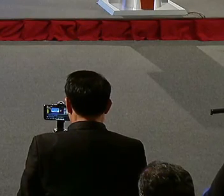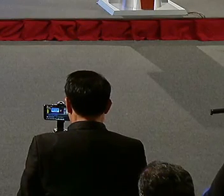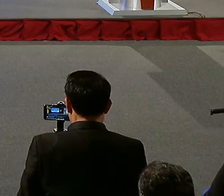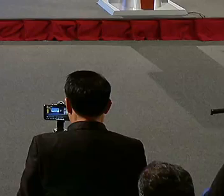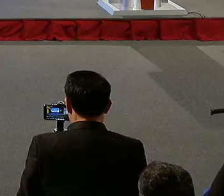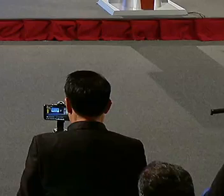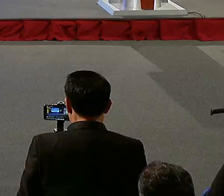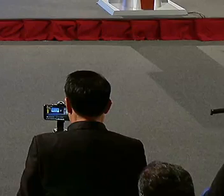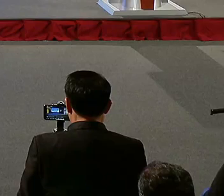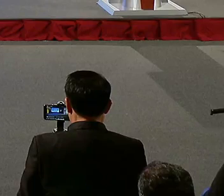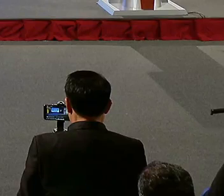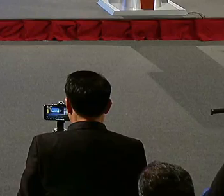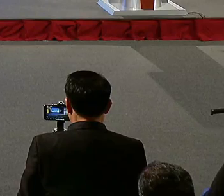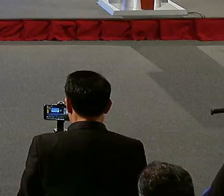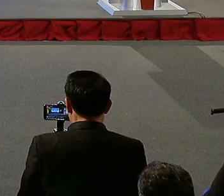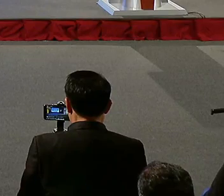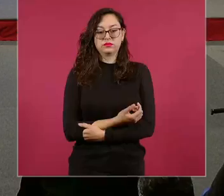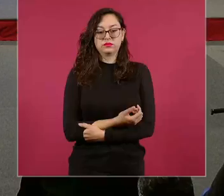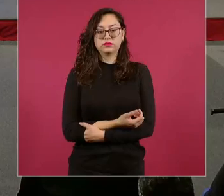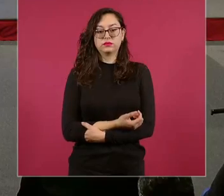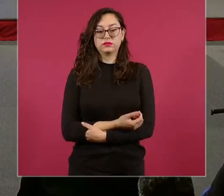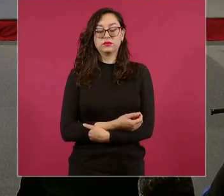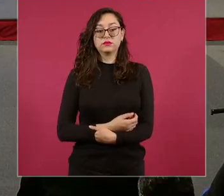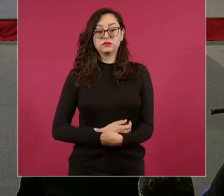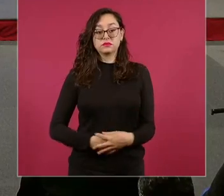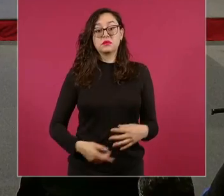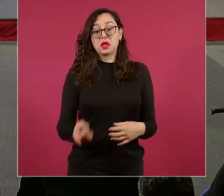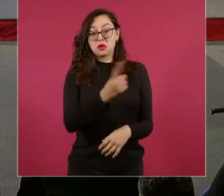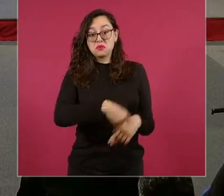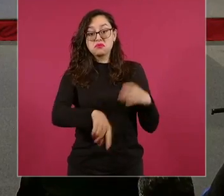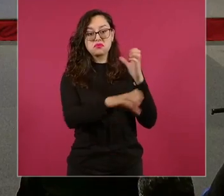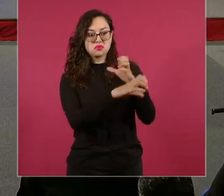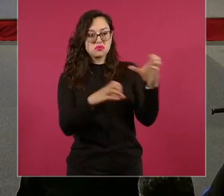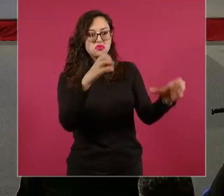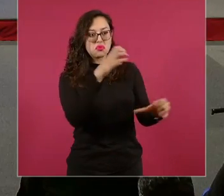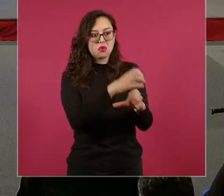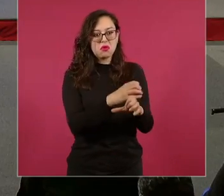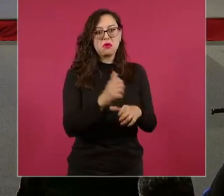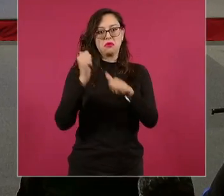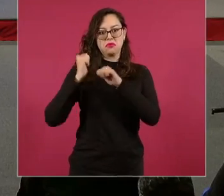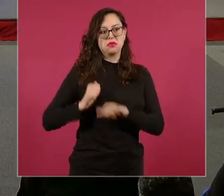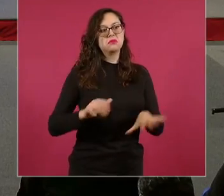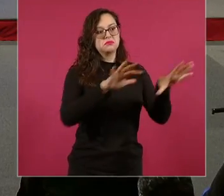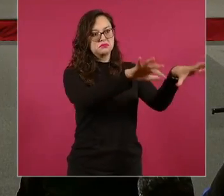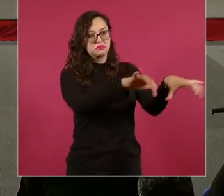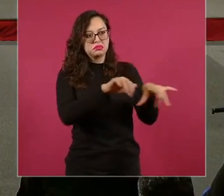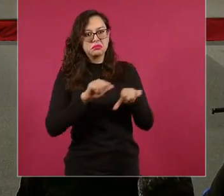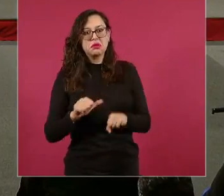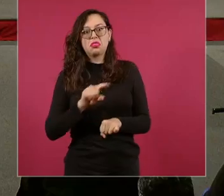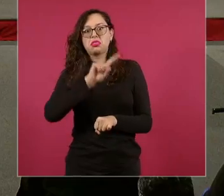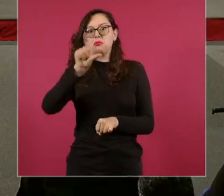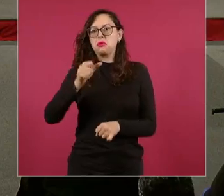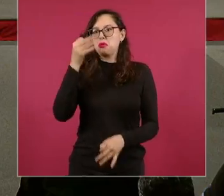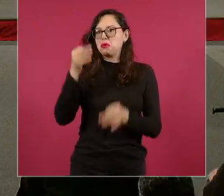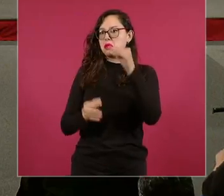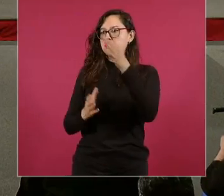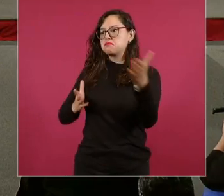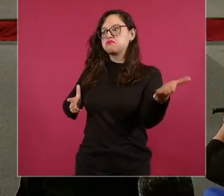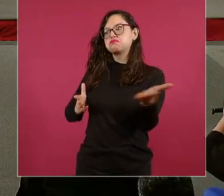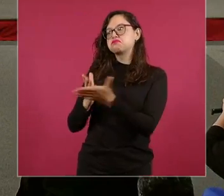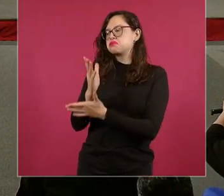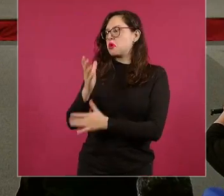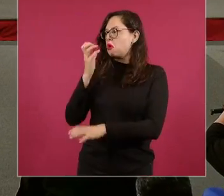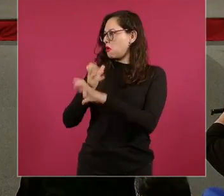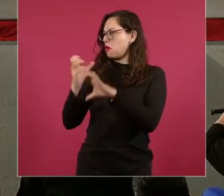manera irregular en este municipio de Zapopan. Adelante. Este caso había